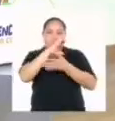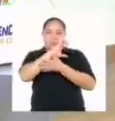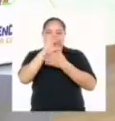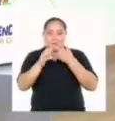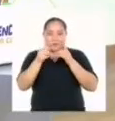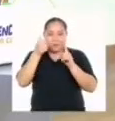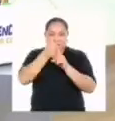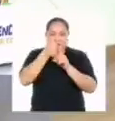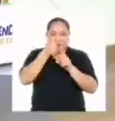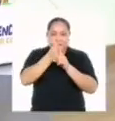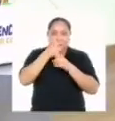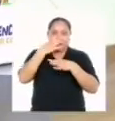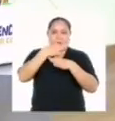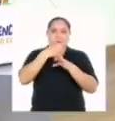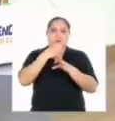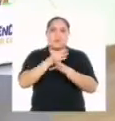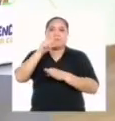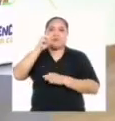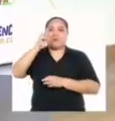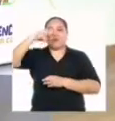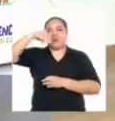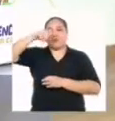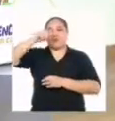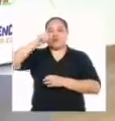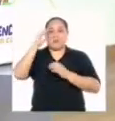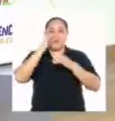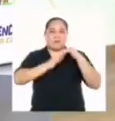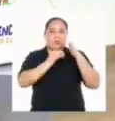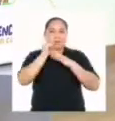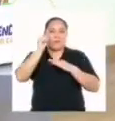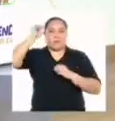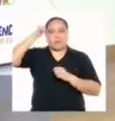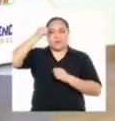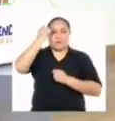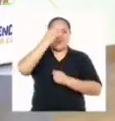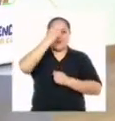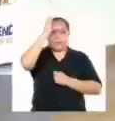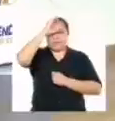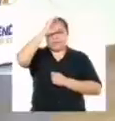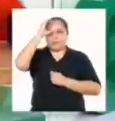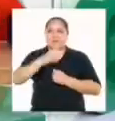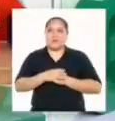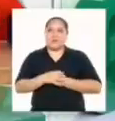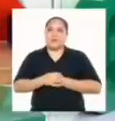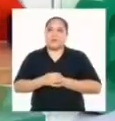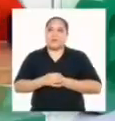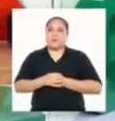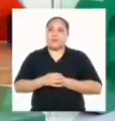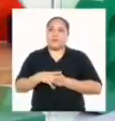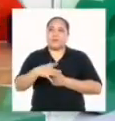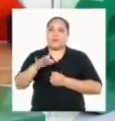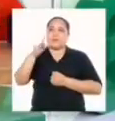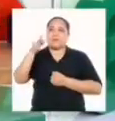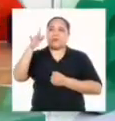y elementos de las formas geométricas que construiremos y recordaremos algunos conceptos.